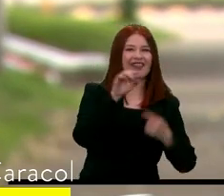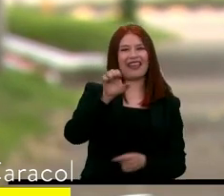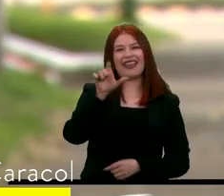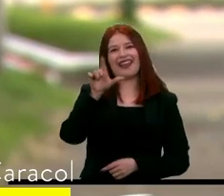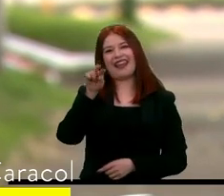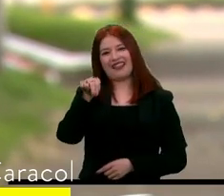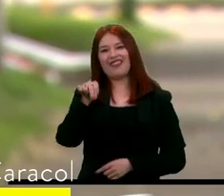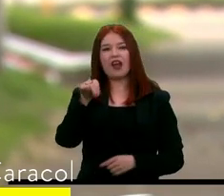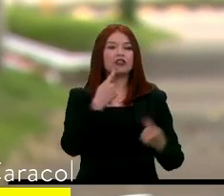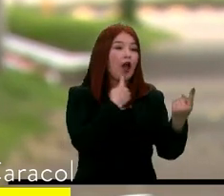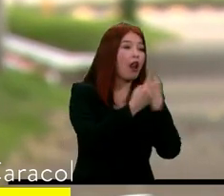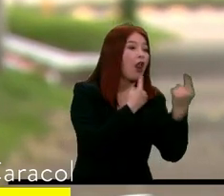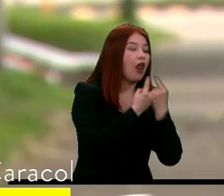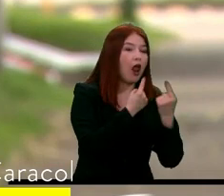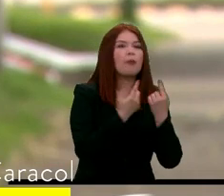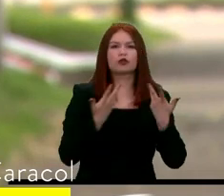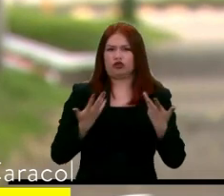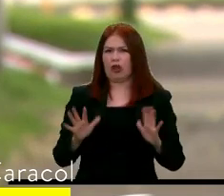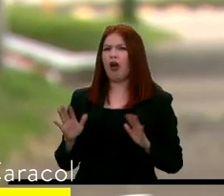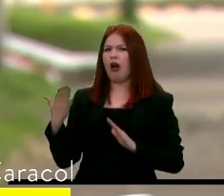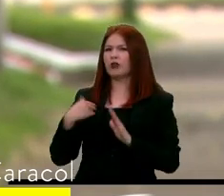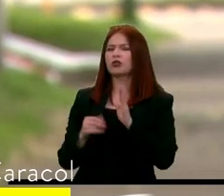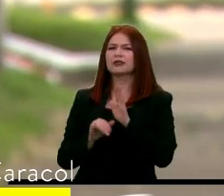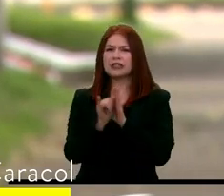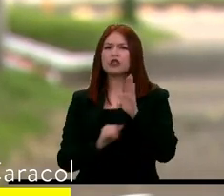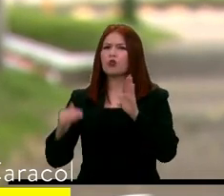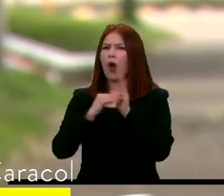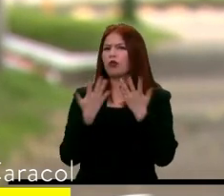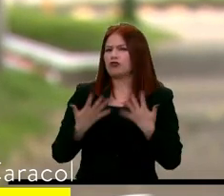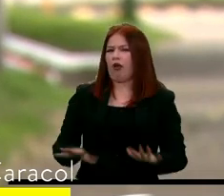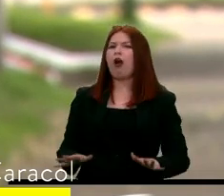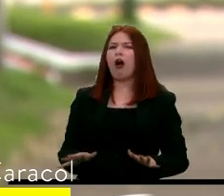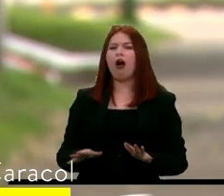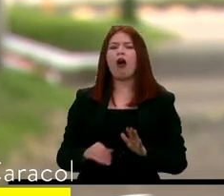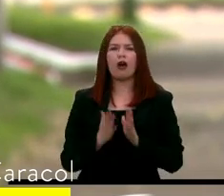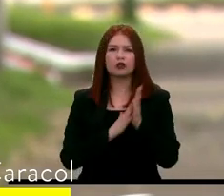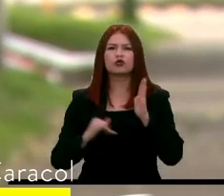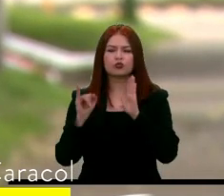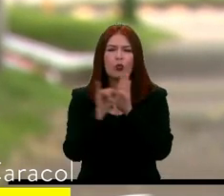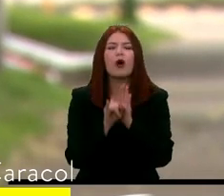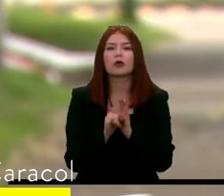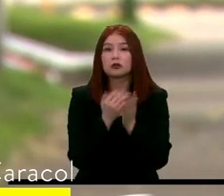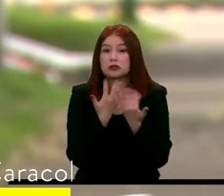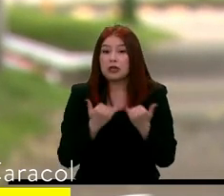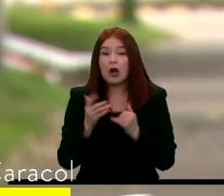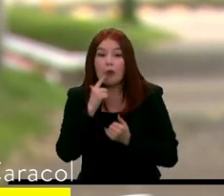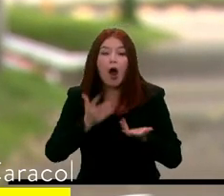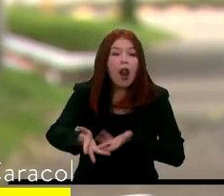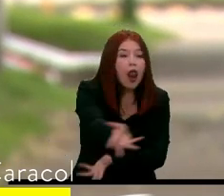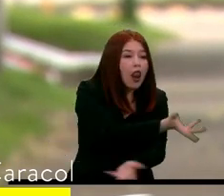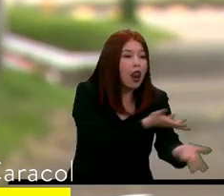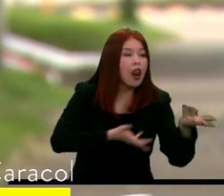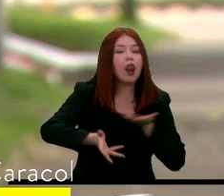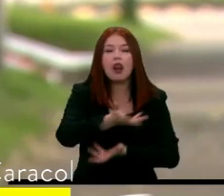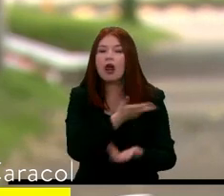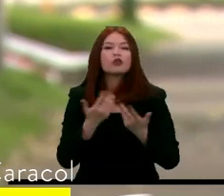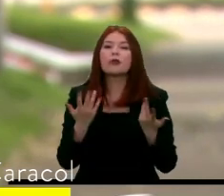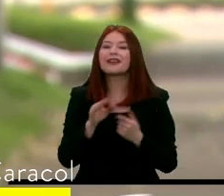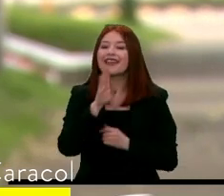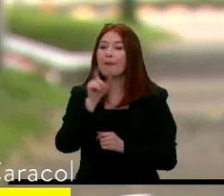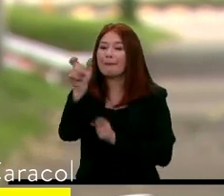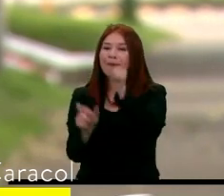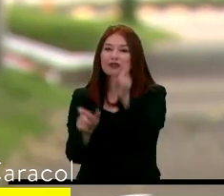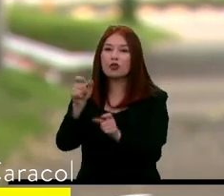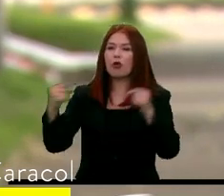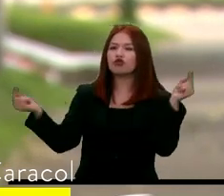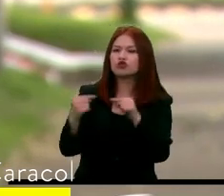el municipio de Ituango amplió este término, dice, de un alto al fuego multilateral en el que se involucren todas las partes involucradas en el